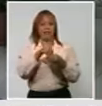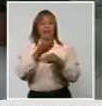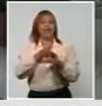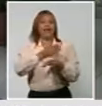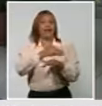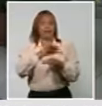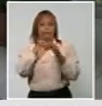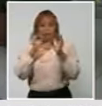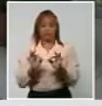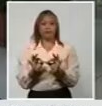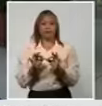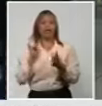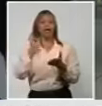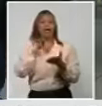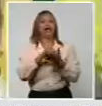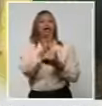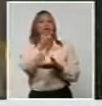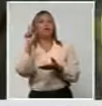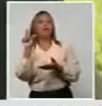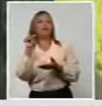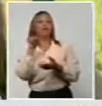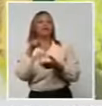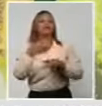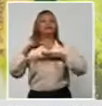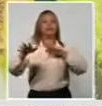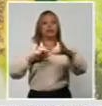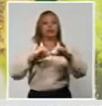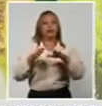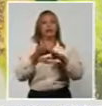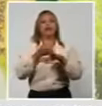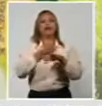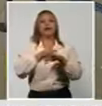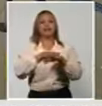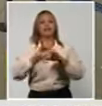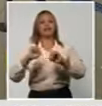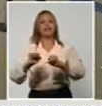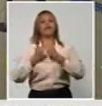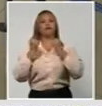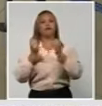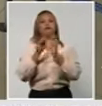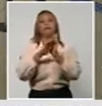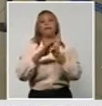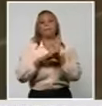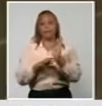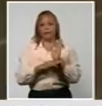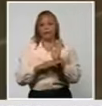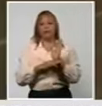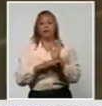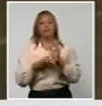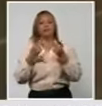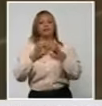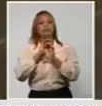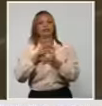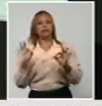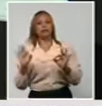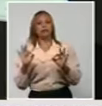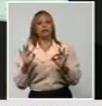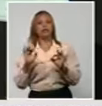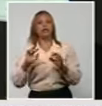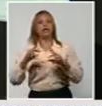habitualmente en los aeropuertos, se han reforzado las medidas sanitarias, como la doble toma